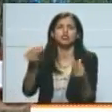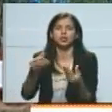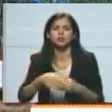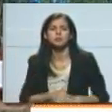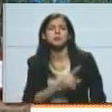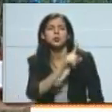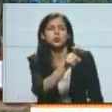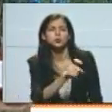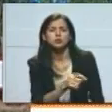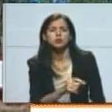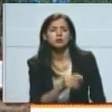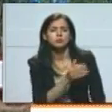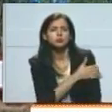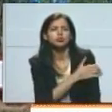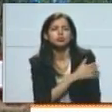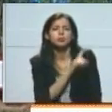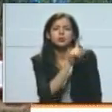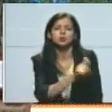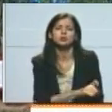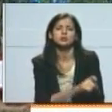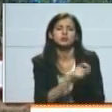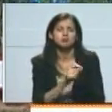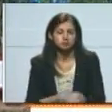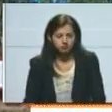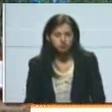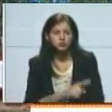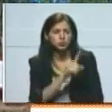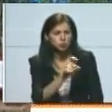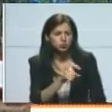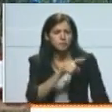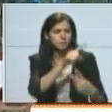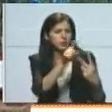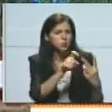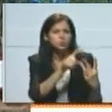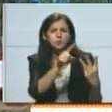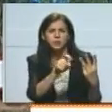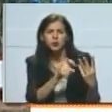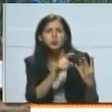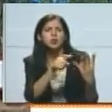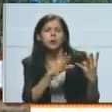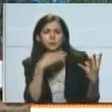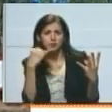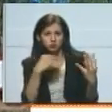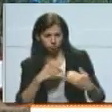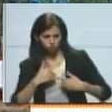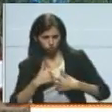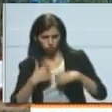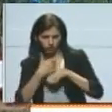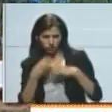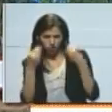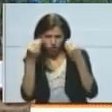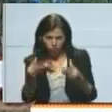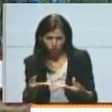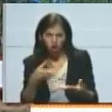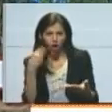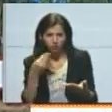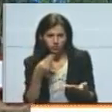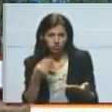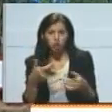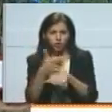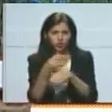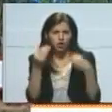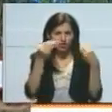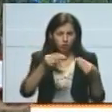le dio la pólvora, Pizarro? ¿Olivares? ¿Capriles? ¿Quién le dio la pólvora? ¿Nosotros? ¿El gobierno le dio la